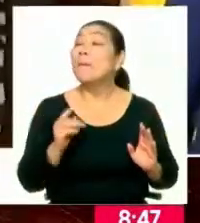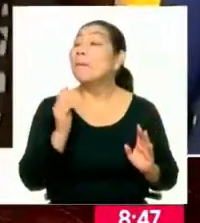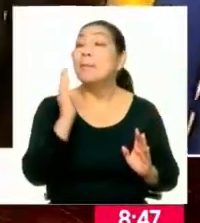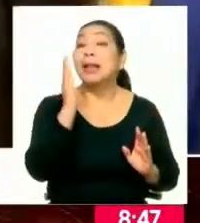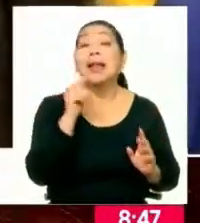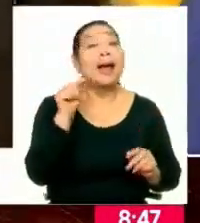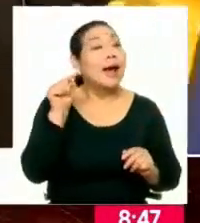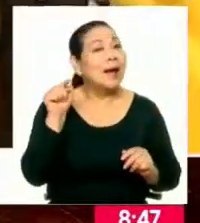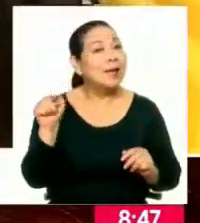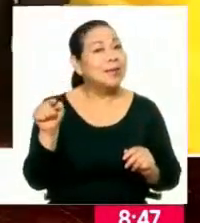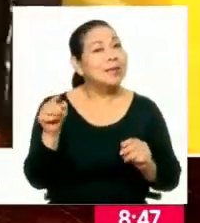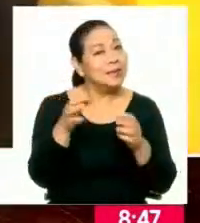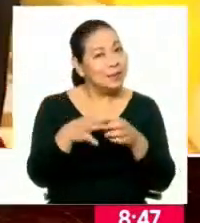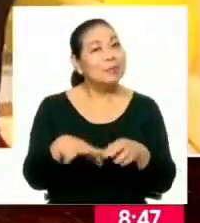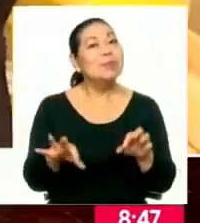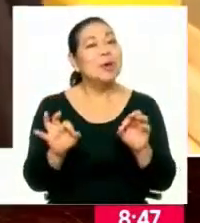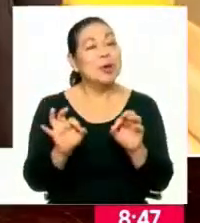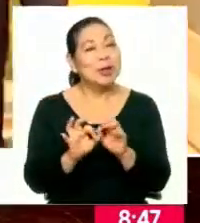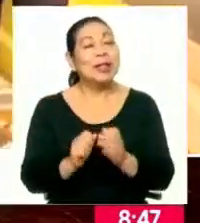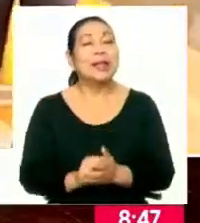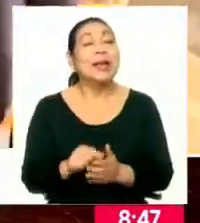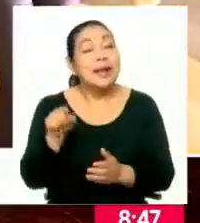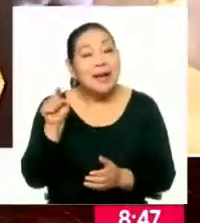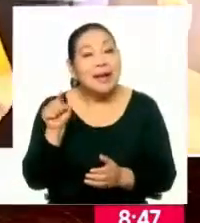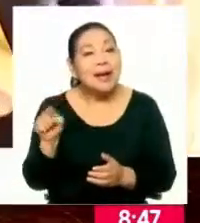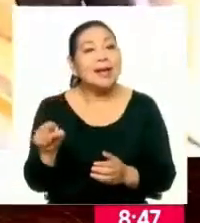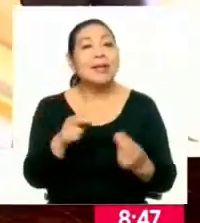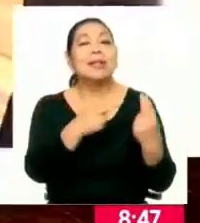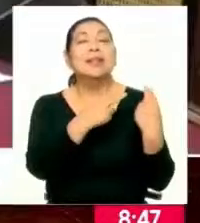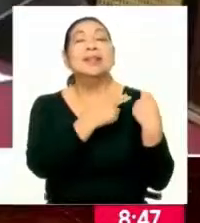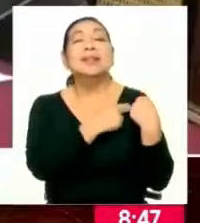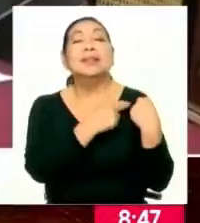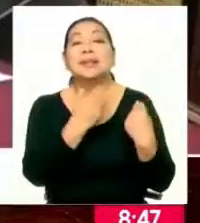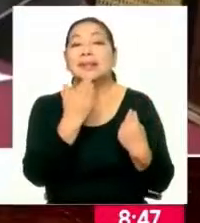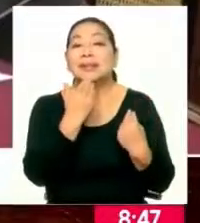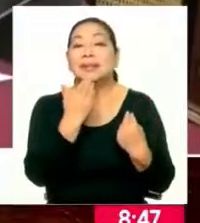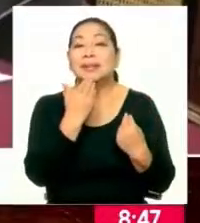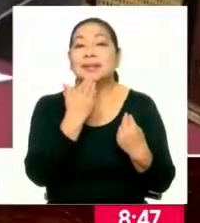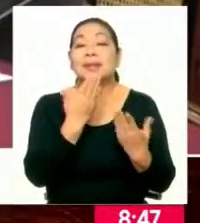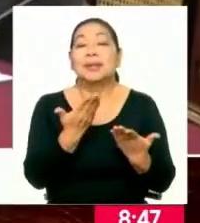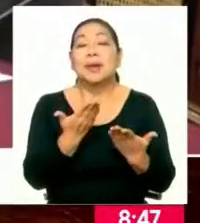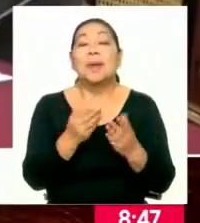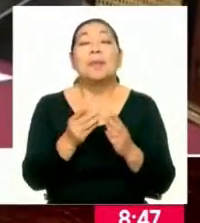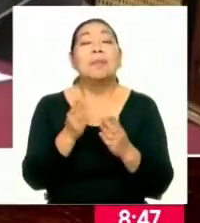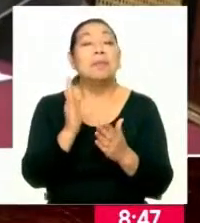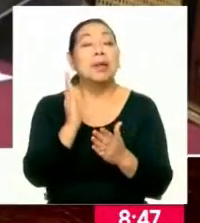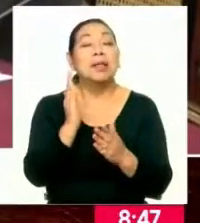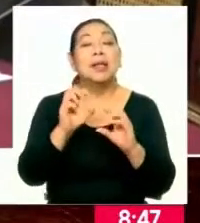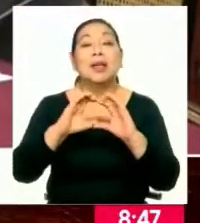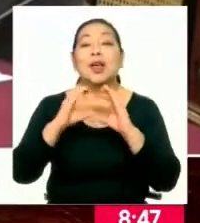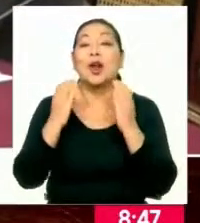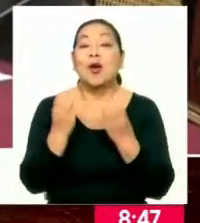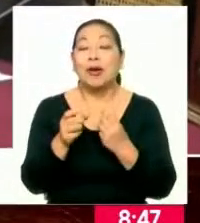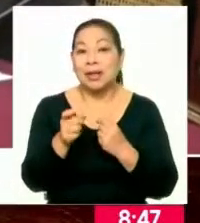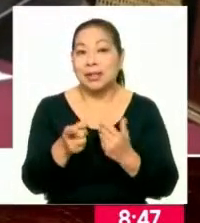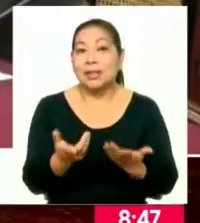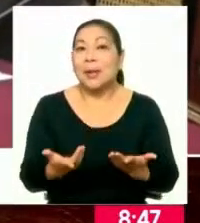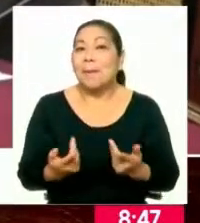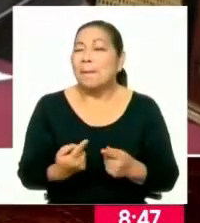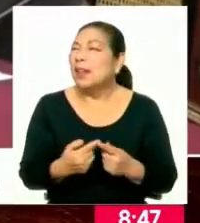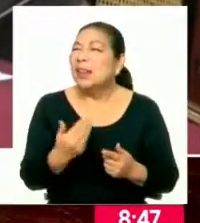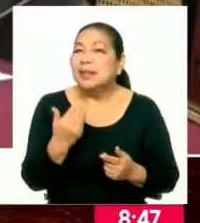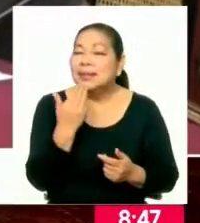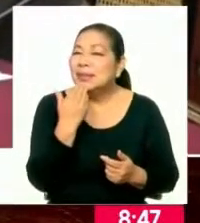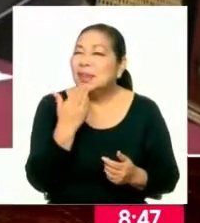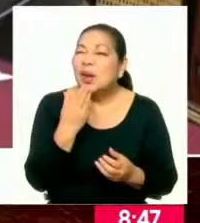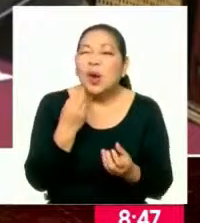autorización. Pero ahí viene un detalle que es importante. Ahí la responsabilidad también la asume el propio Congreso de la República. Pero ¿ante